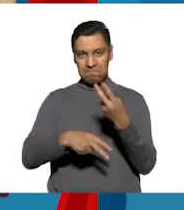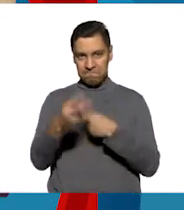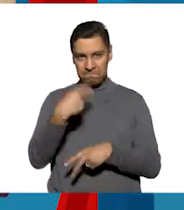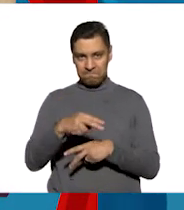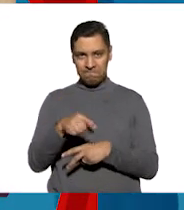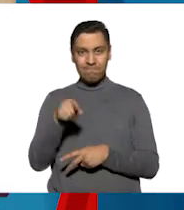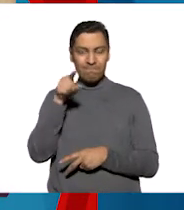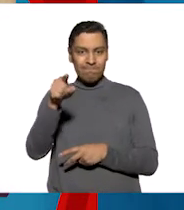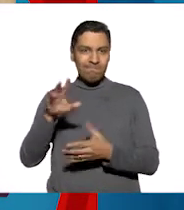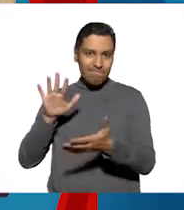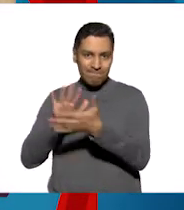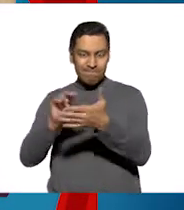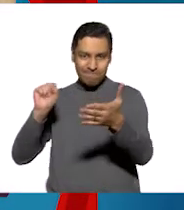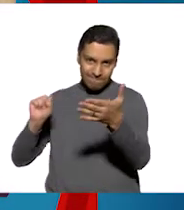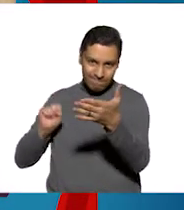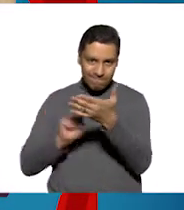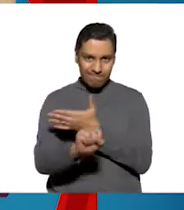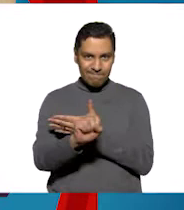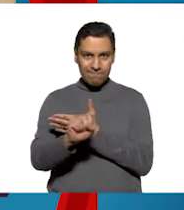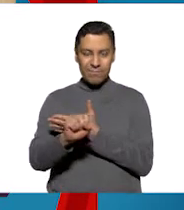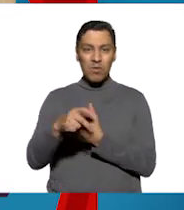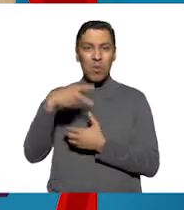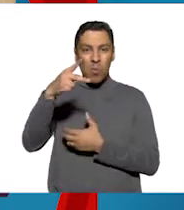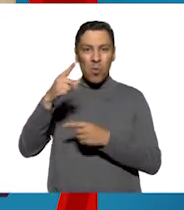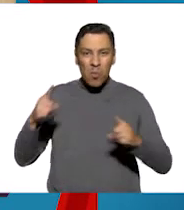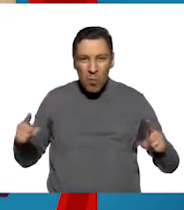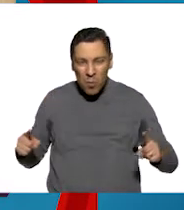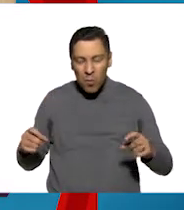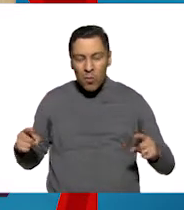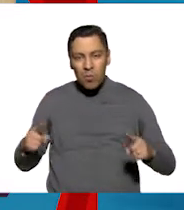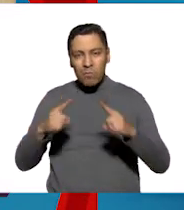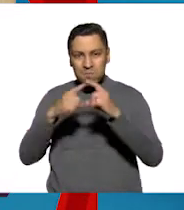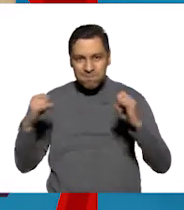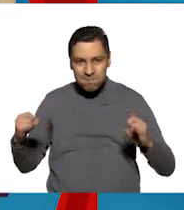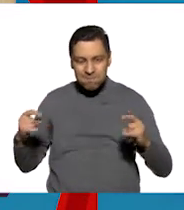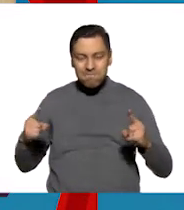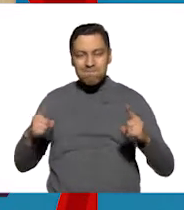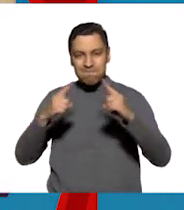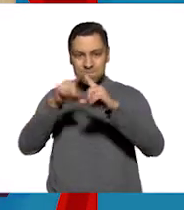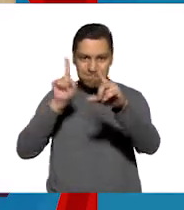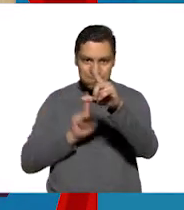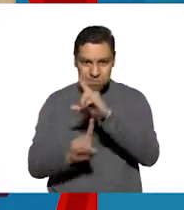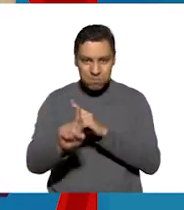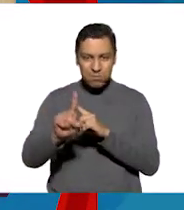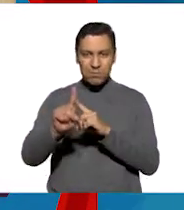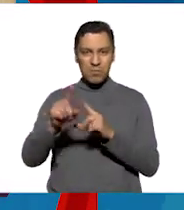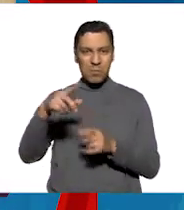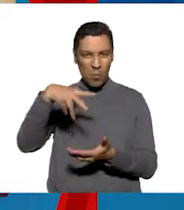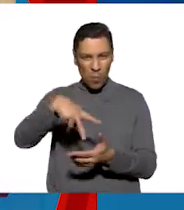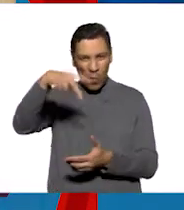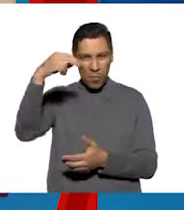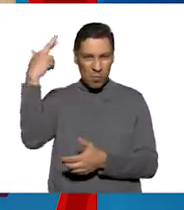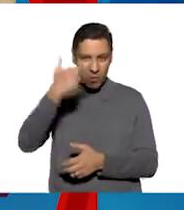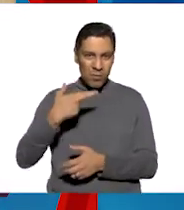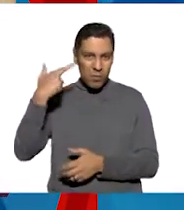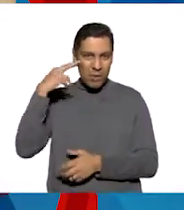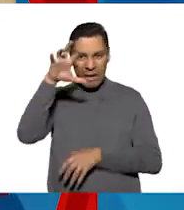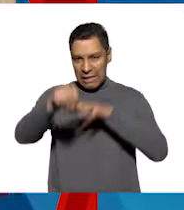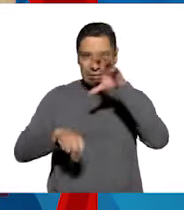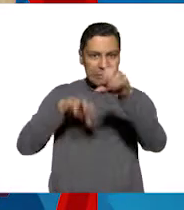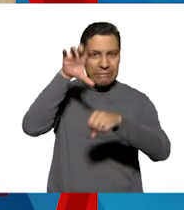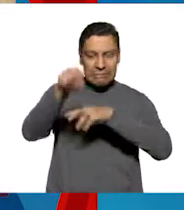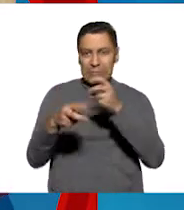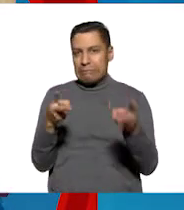prisionero a Moctezuma y saquearon su palacio. En mayo de 1520, Cortés salió a enfrentar